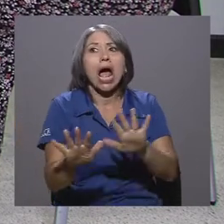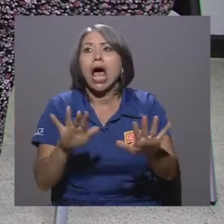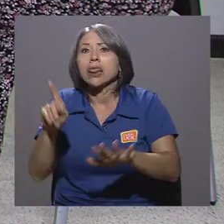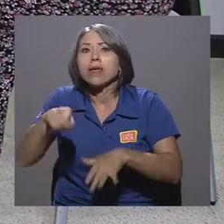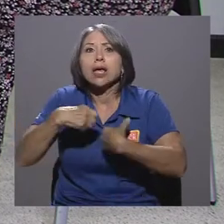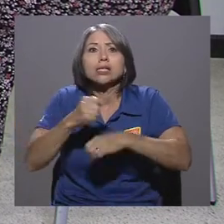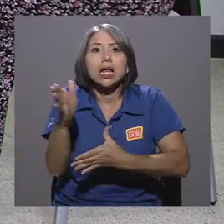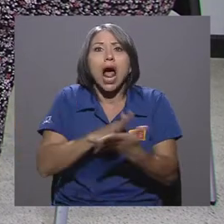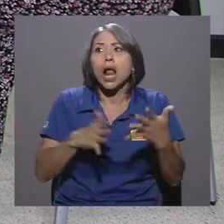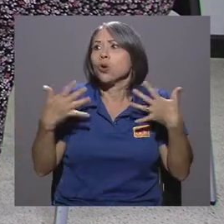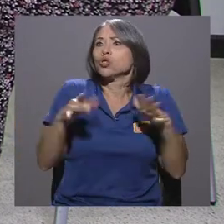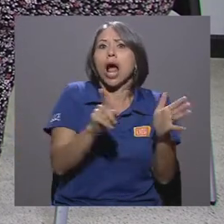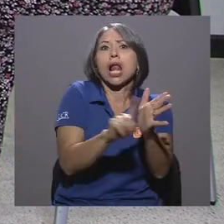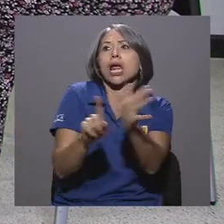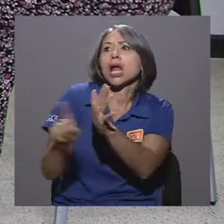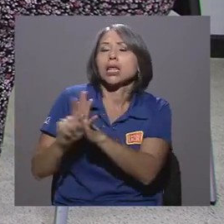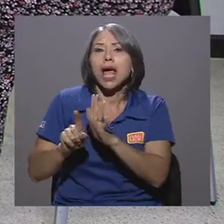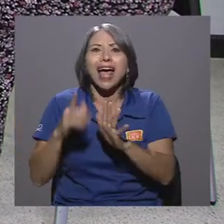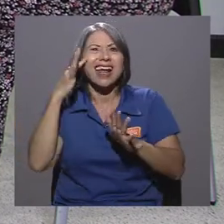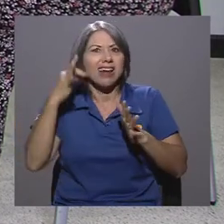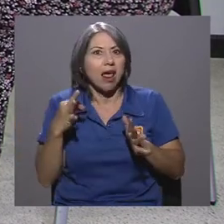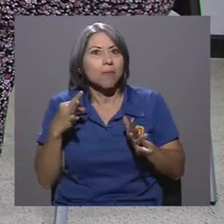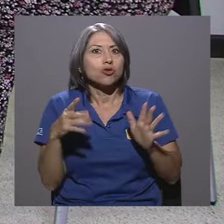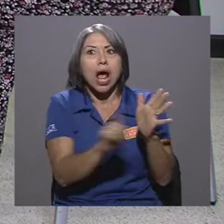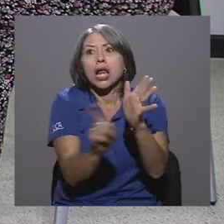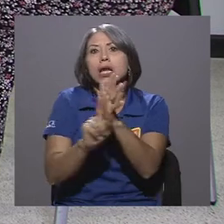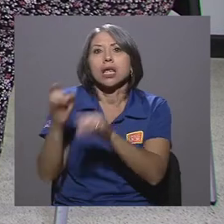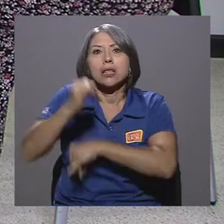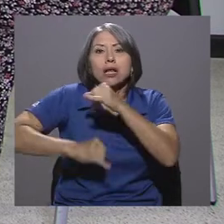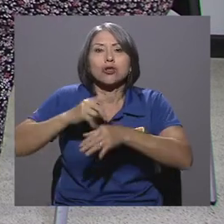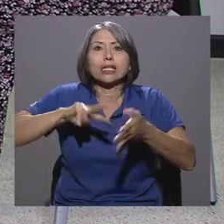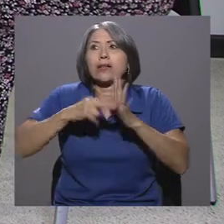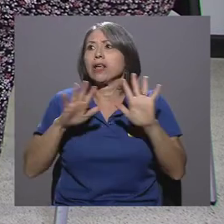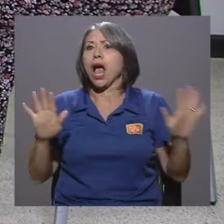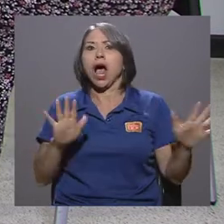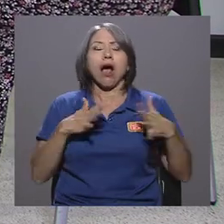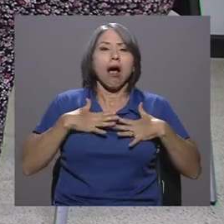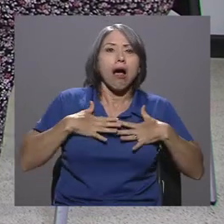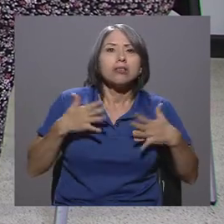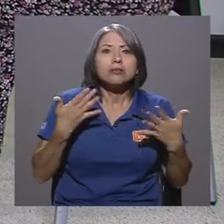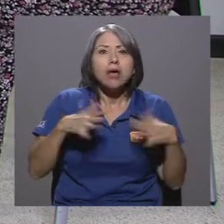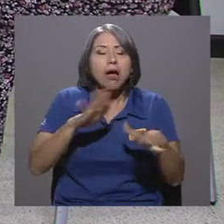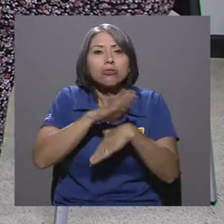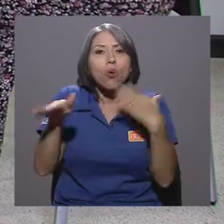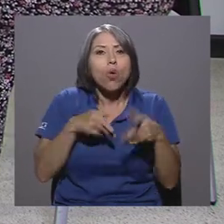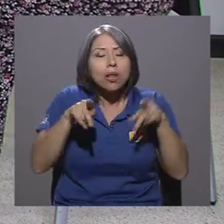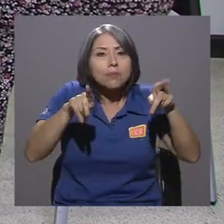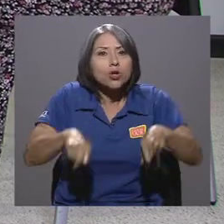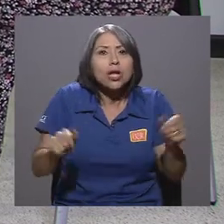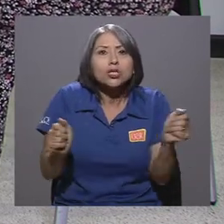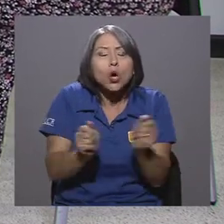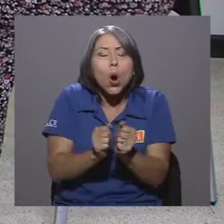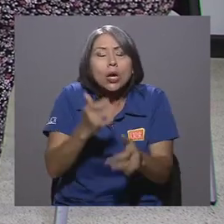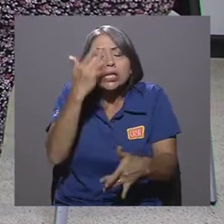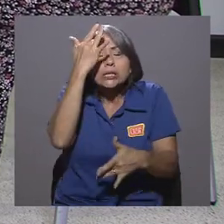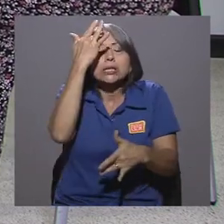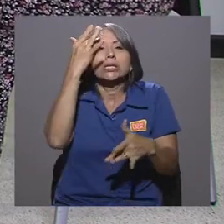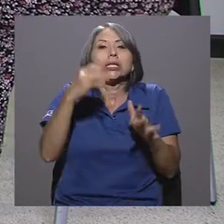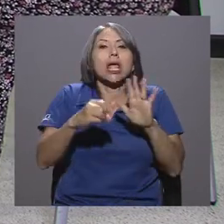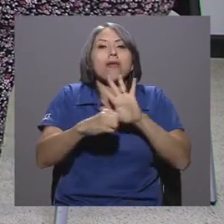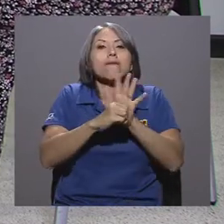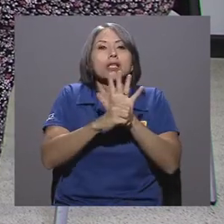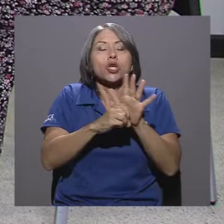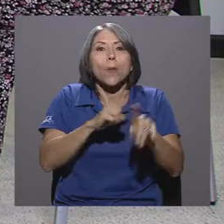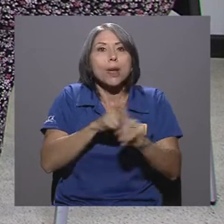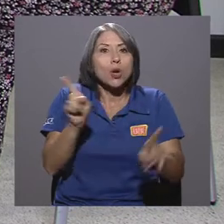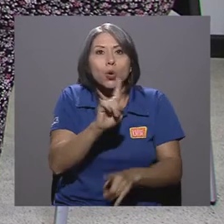ya hay una alerta, ¿verdad? Tal vez nos imaginamos que es una alerta internacional, es como que, como si ya todo el mundo estuviera con la, ¿verdad?, con la infección, y no